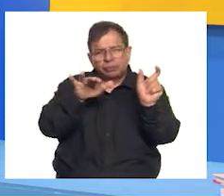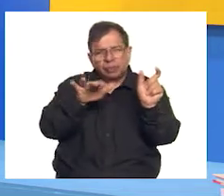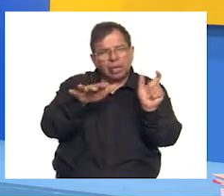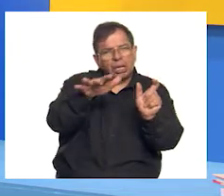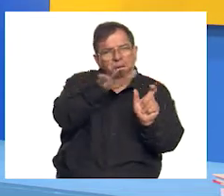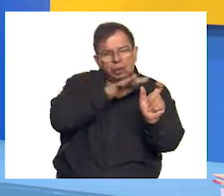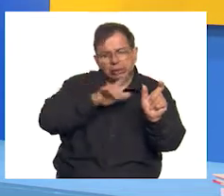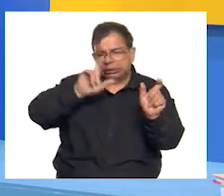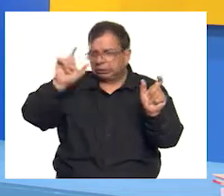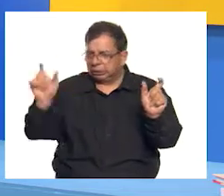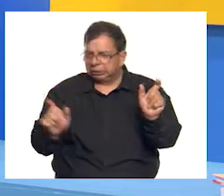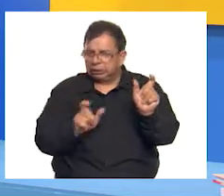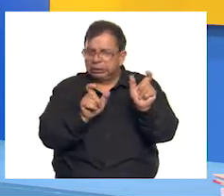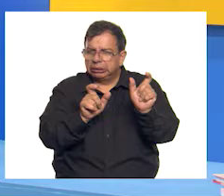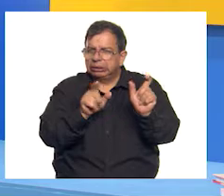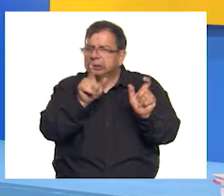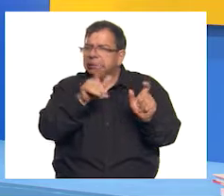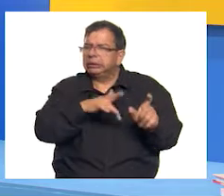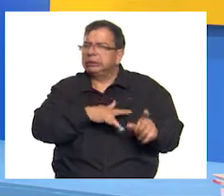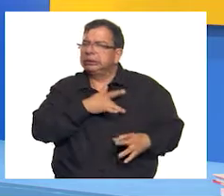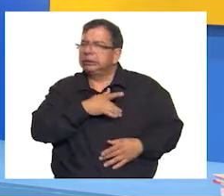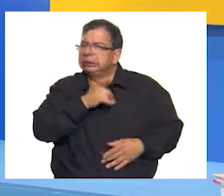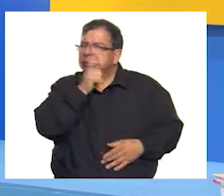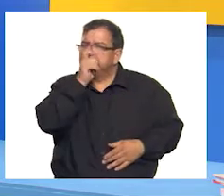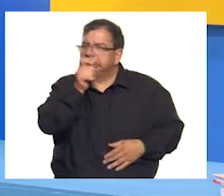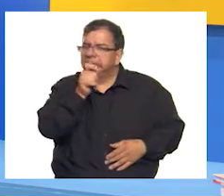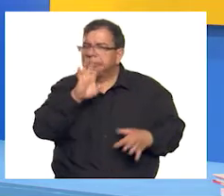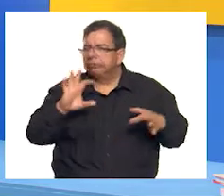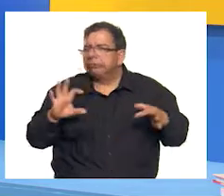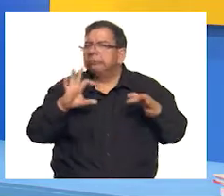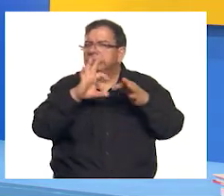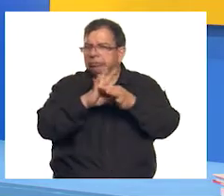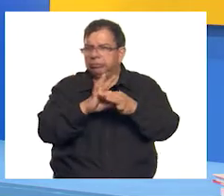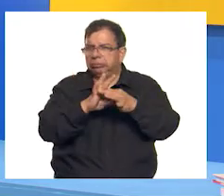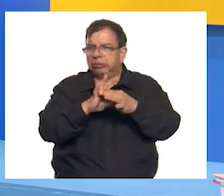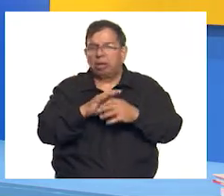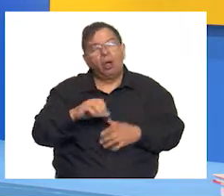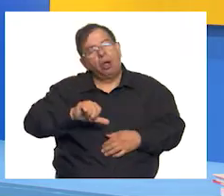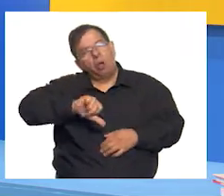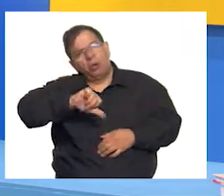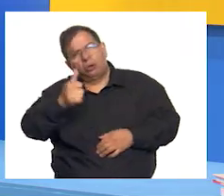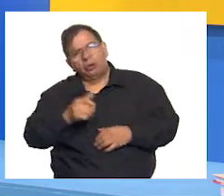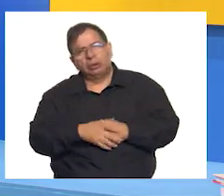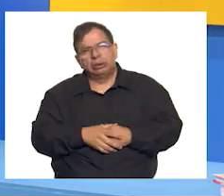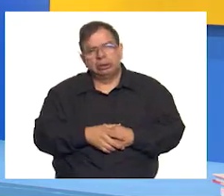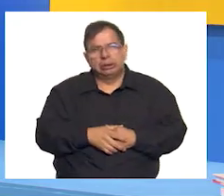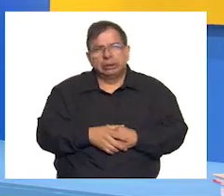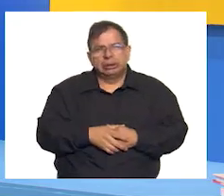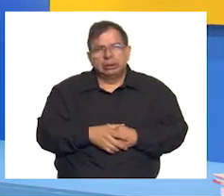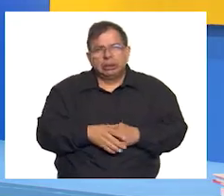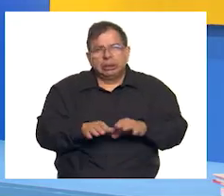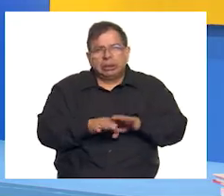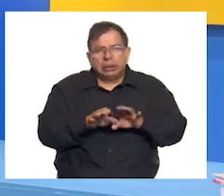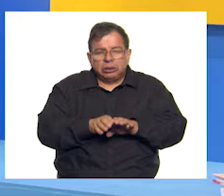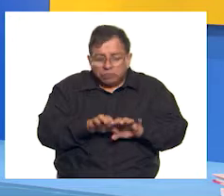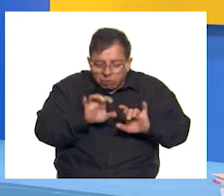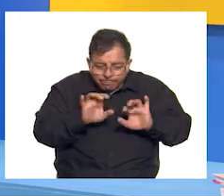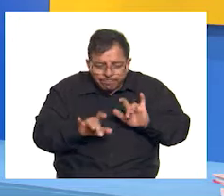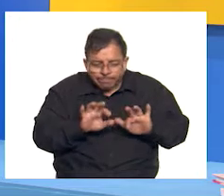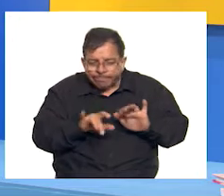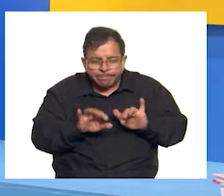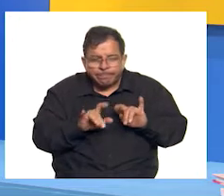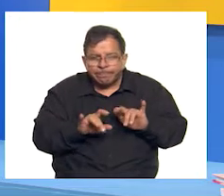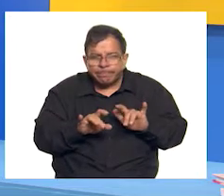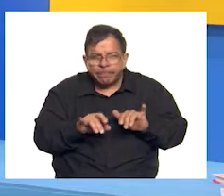utilizan, elegir el significado que sea más congruente con él. La otra forma sería teclearlo entrecomillado